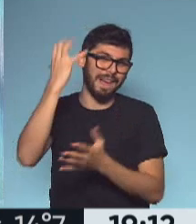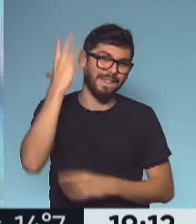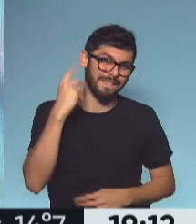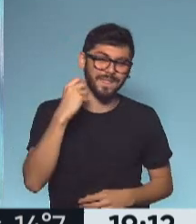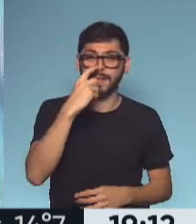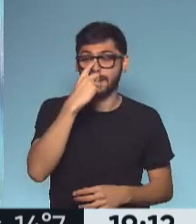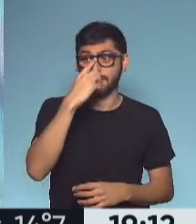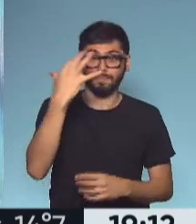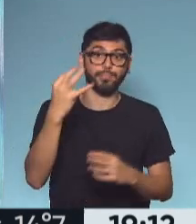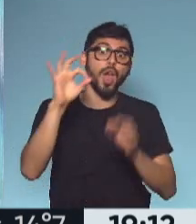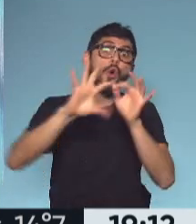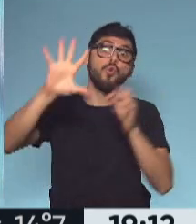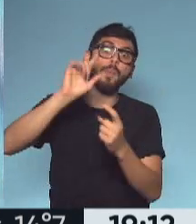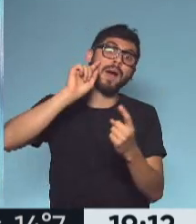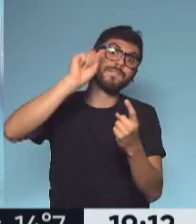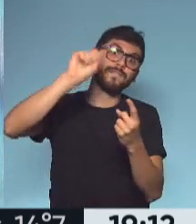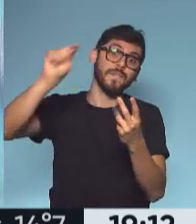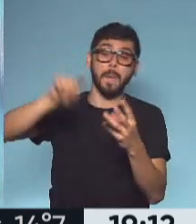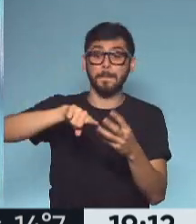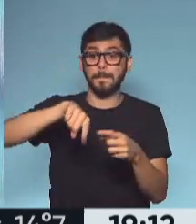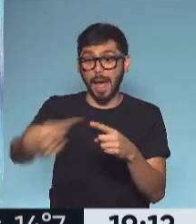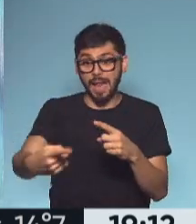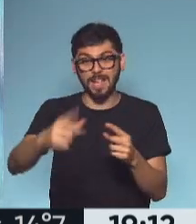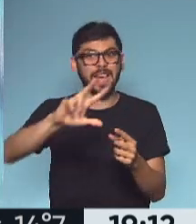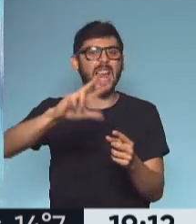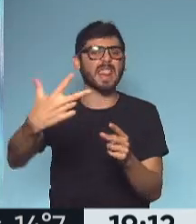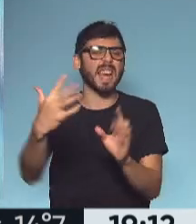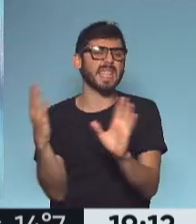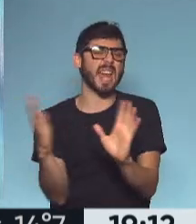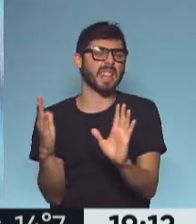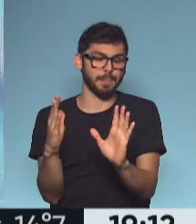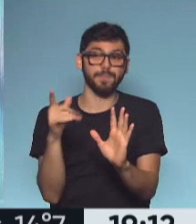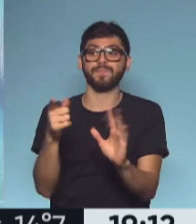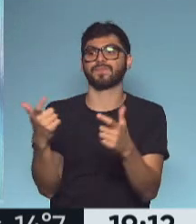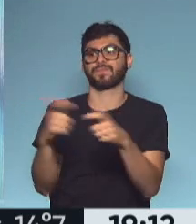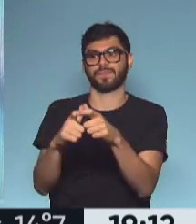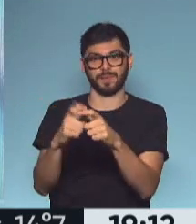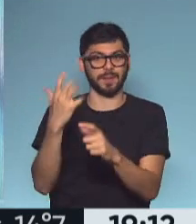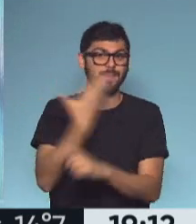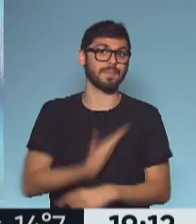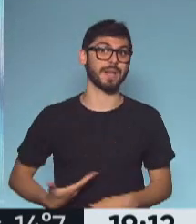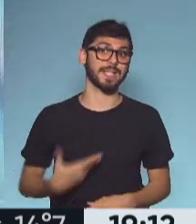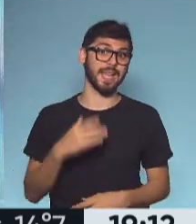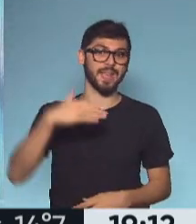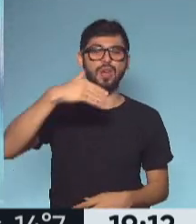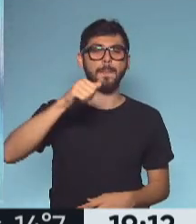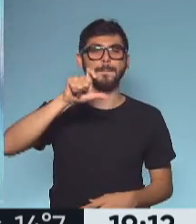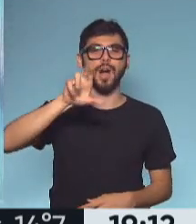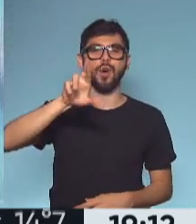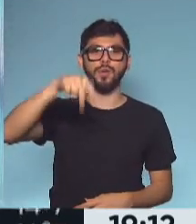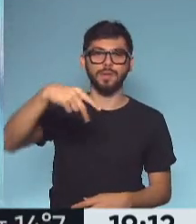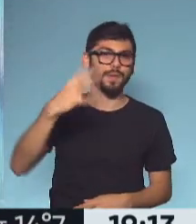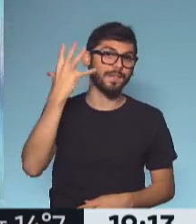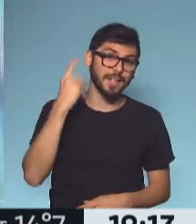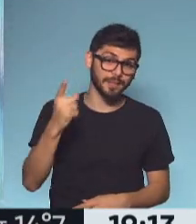que es la gira europea. Mañana encararía su tercera etapa en esta gira y tendría reunión con el presidente Emmanuel Macron. Pero los detalles